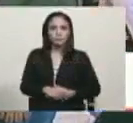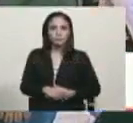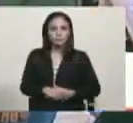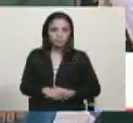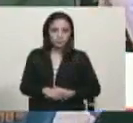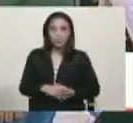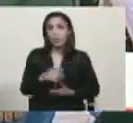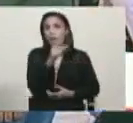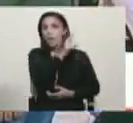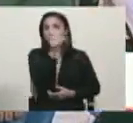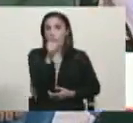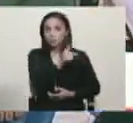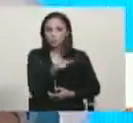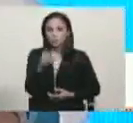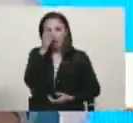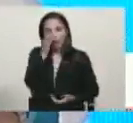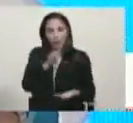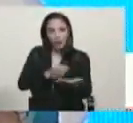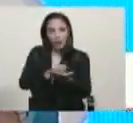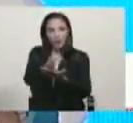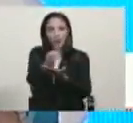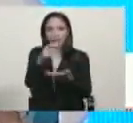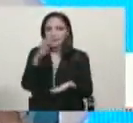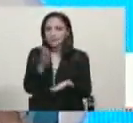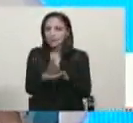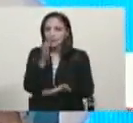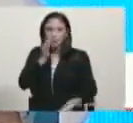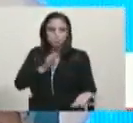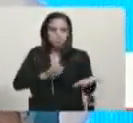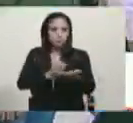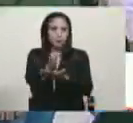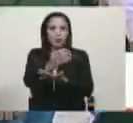¡El Zulia! ¡Leal siempre como Urdaneta!